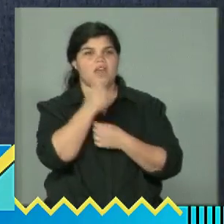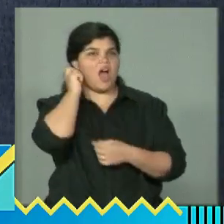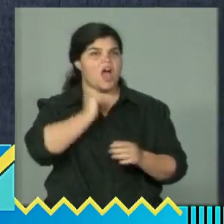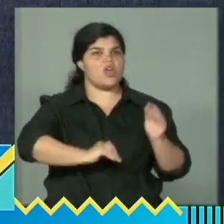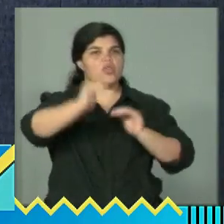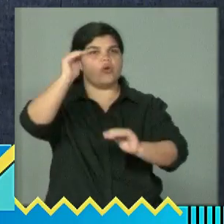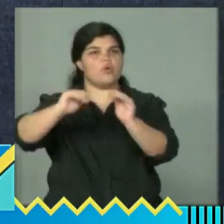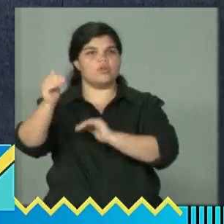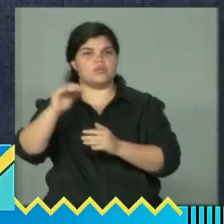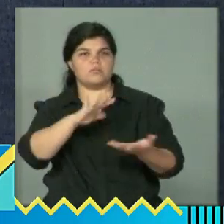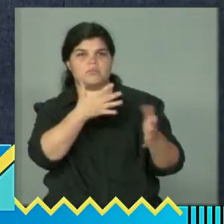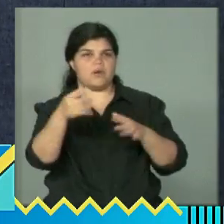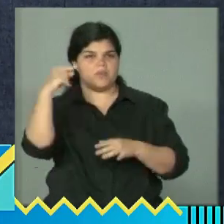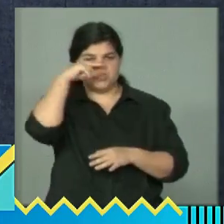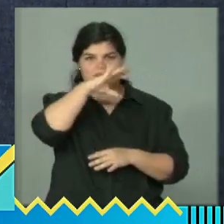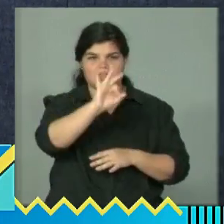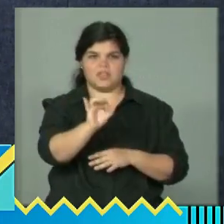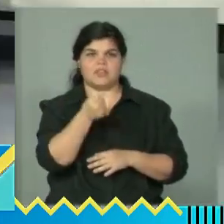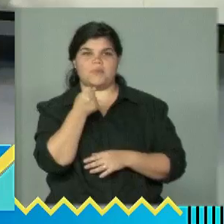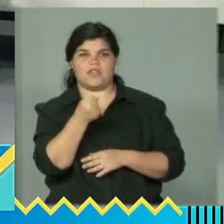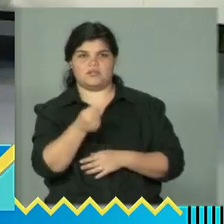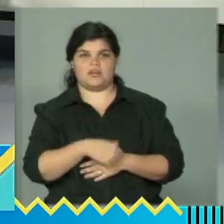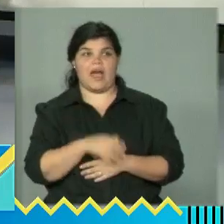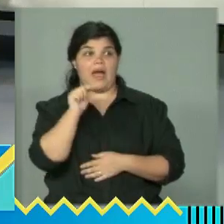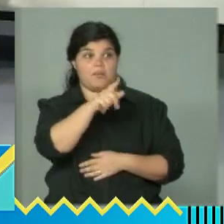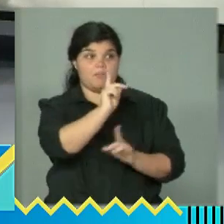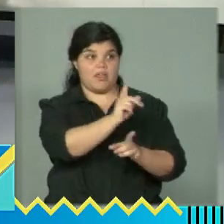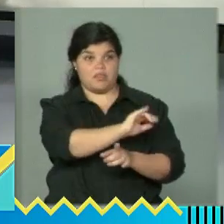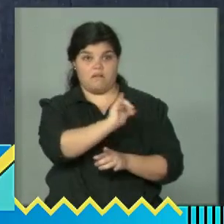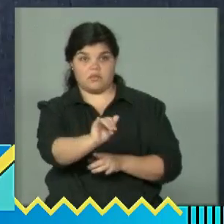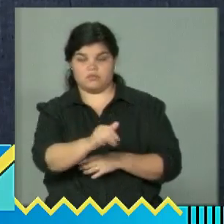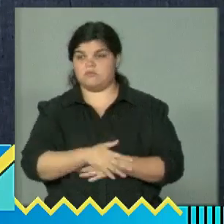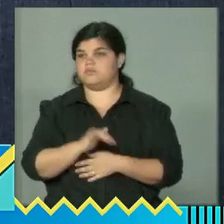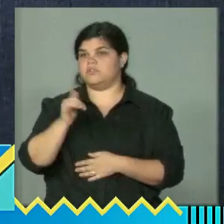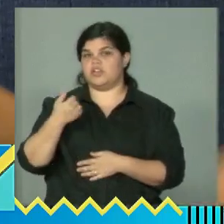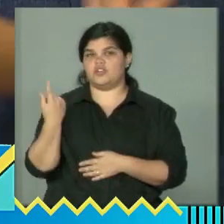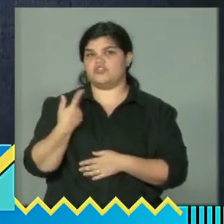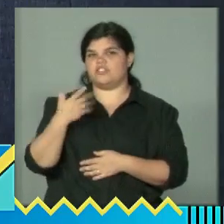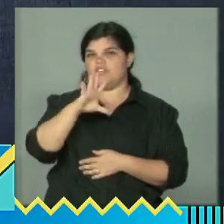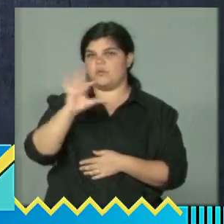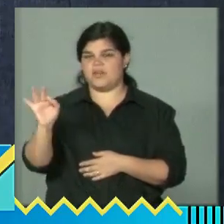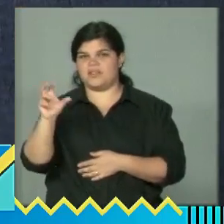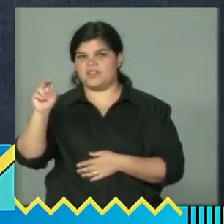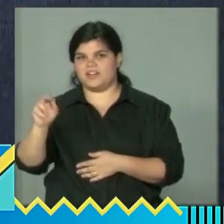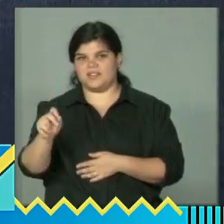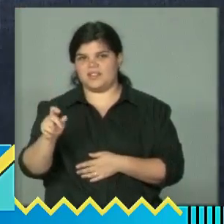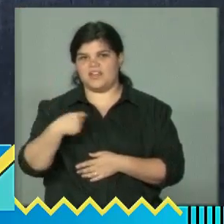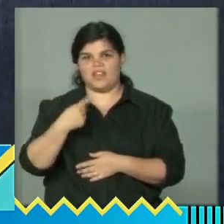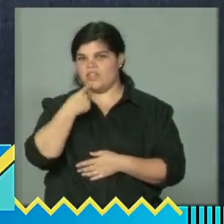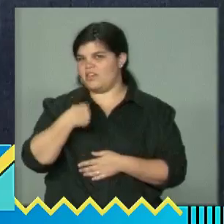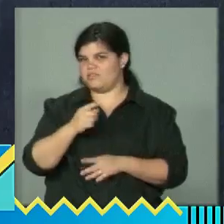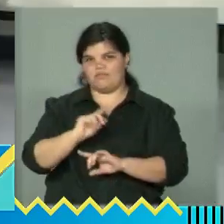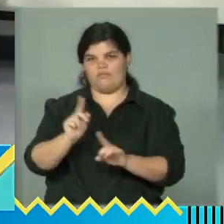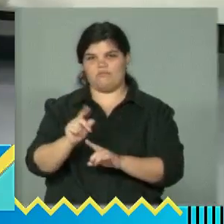técnicamente saldría más o menos 70 por ahí. Ah, eso decidió el precio. Nosotros ahí queríamos poner más 50, 30 por ahí, pero no, fue 70.